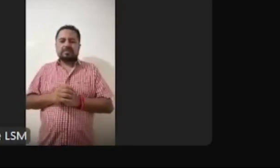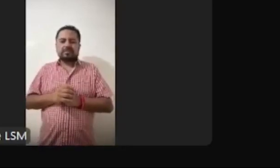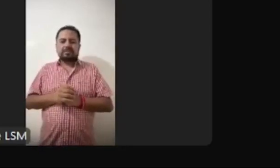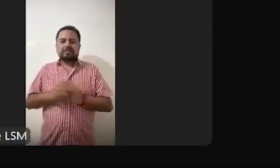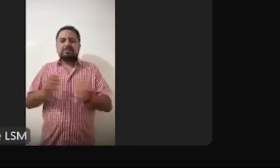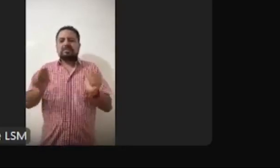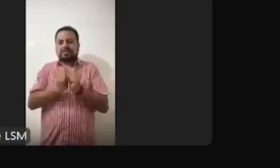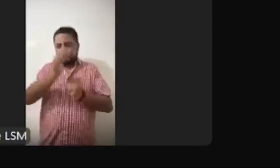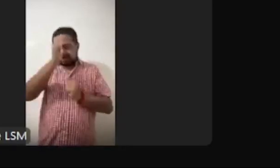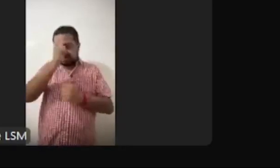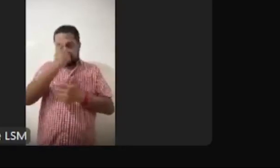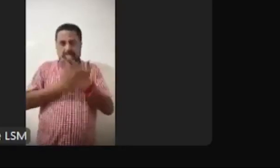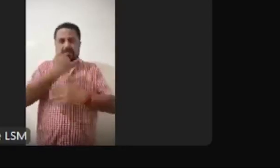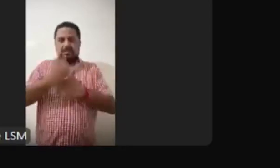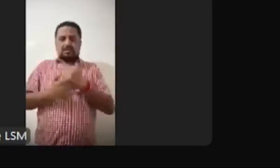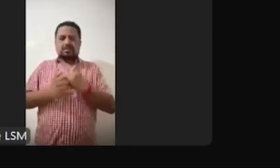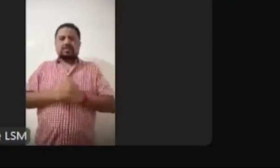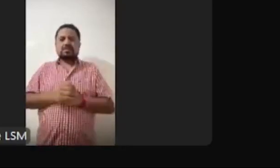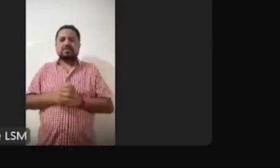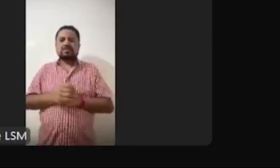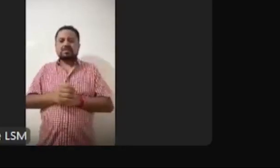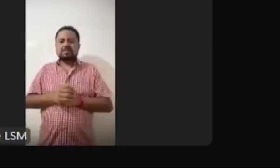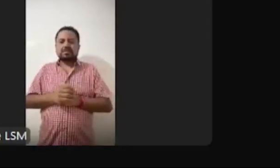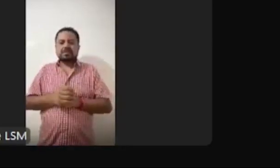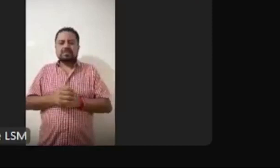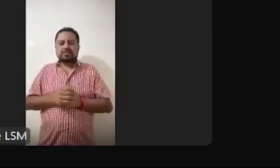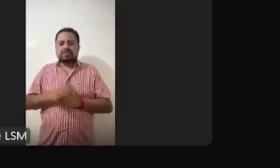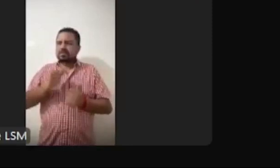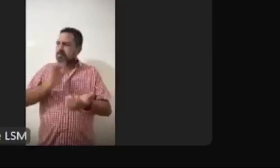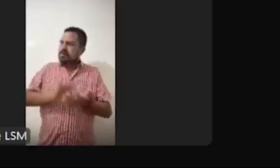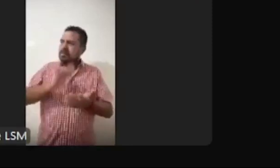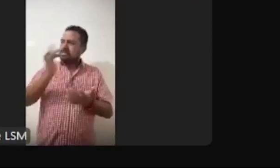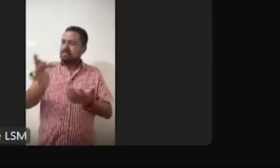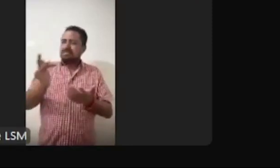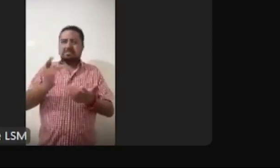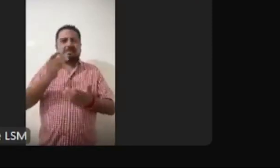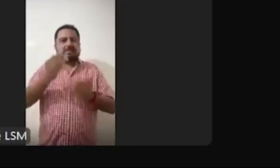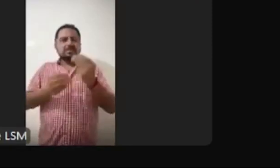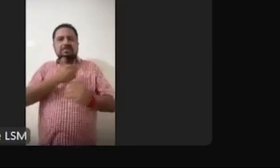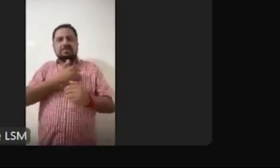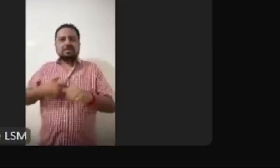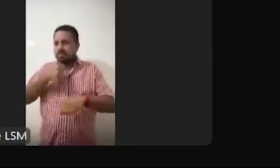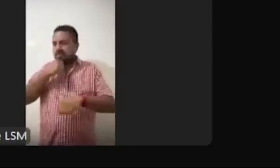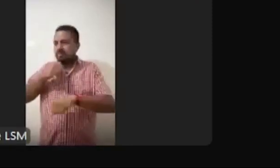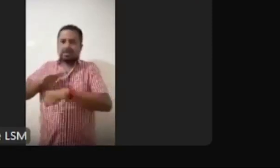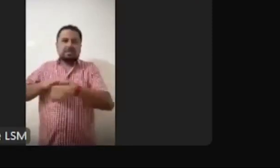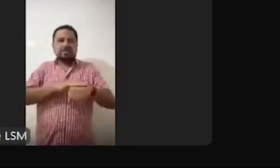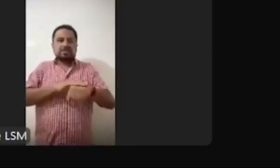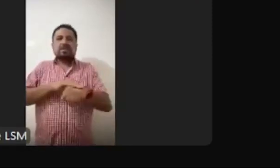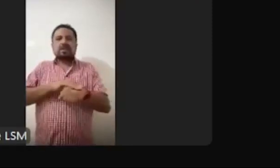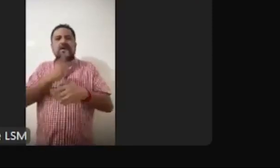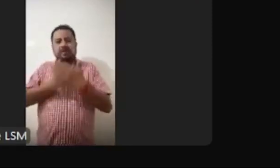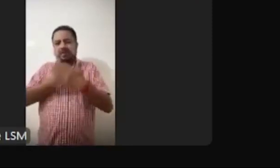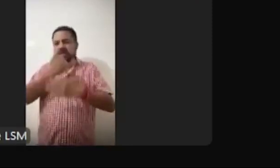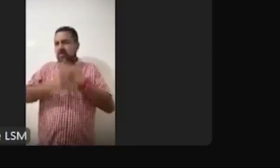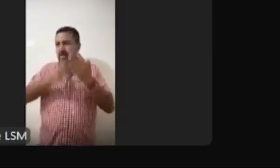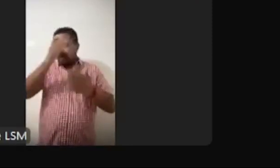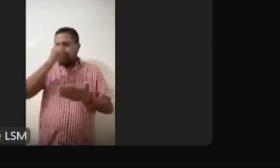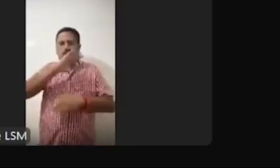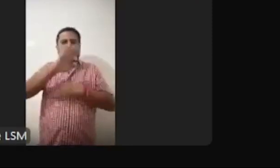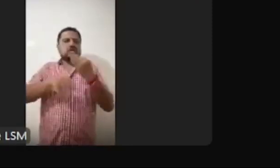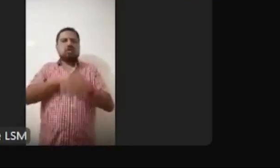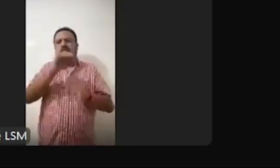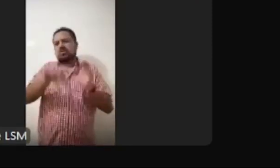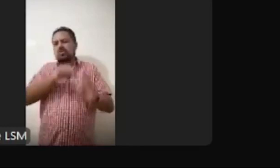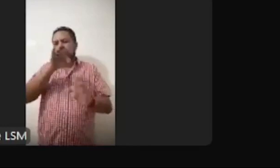A favor del proyecto. Gracias, magistrada. Magistrada presidenta, magistrada, magistrado. El proyecto de laudo fue aprobado por unanimidad de